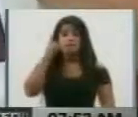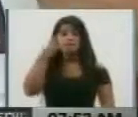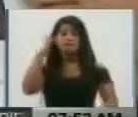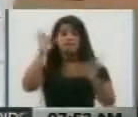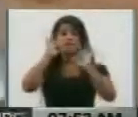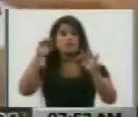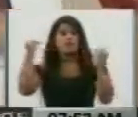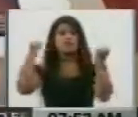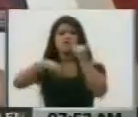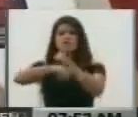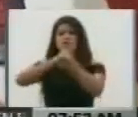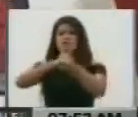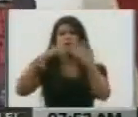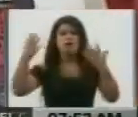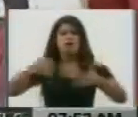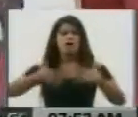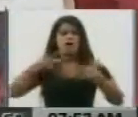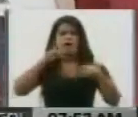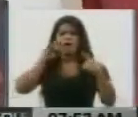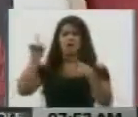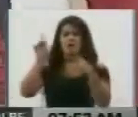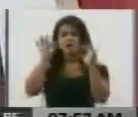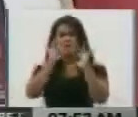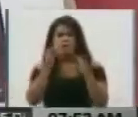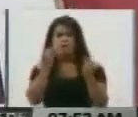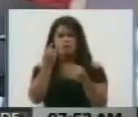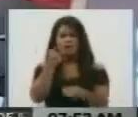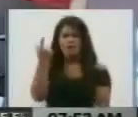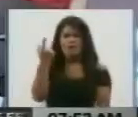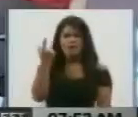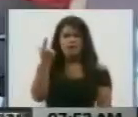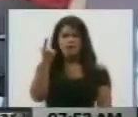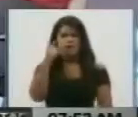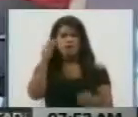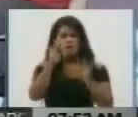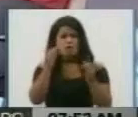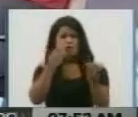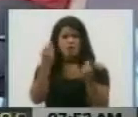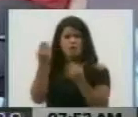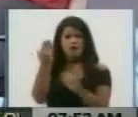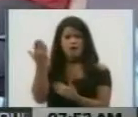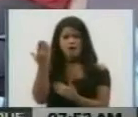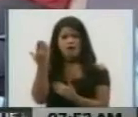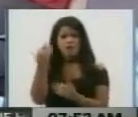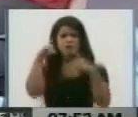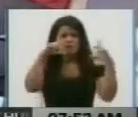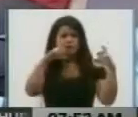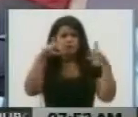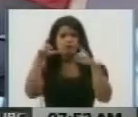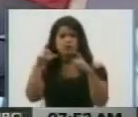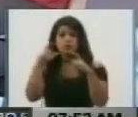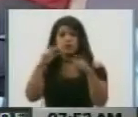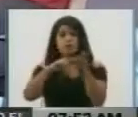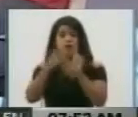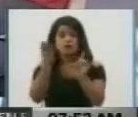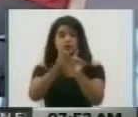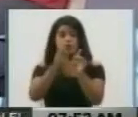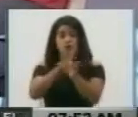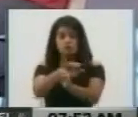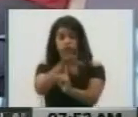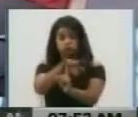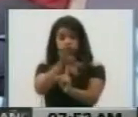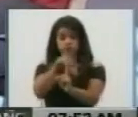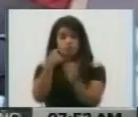de Fútbol, ¿no? Sí. Es una forma de mostrar, digamos, lo que está en juego,